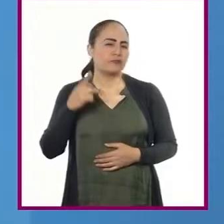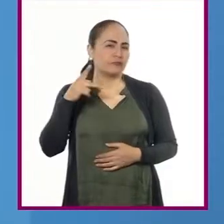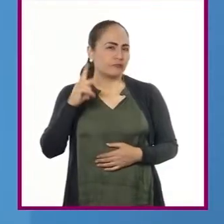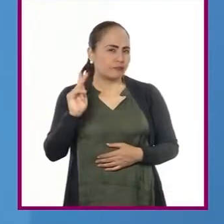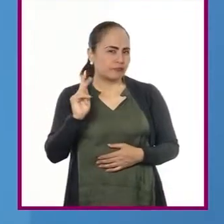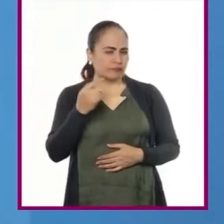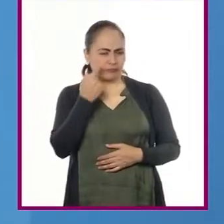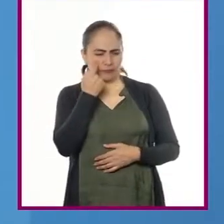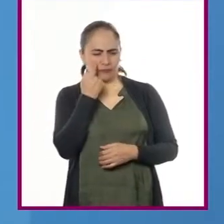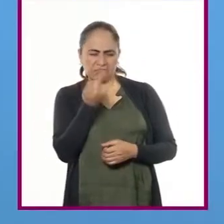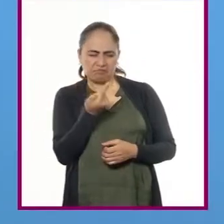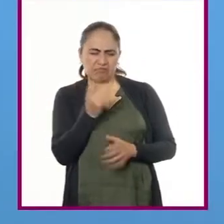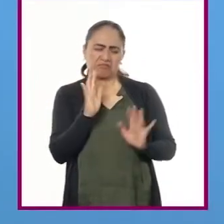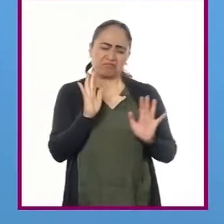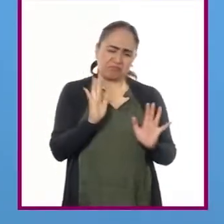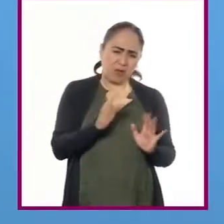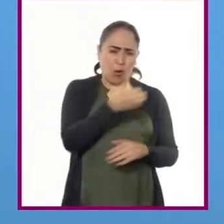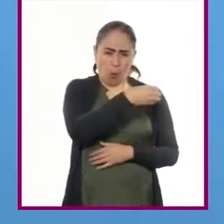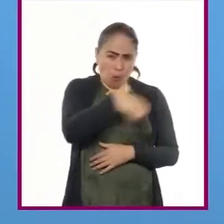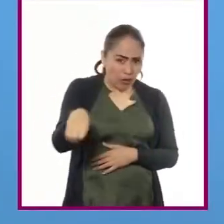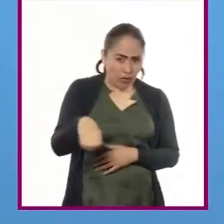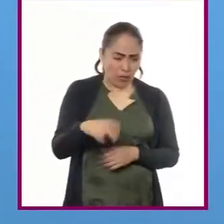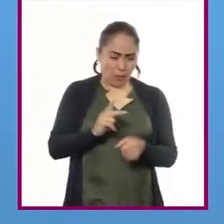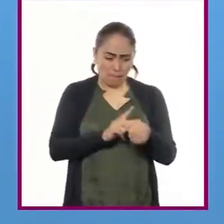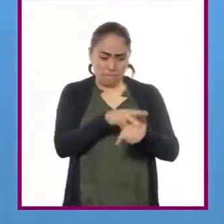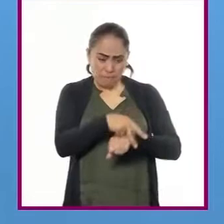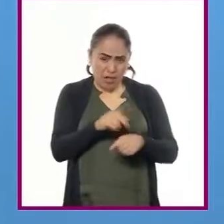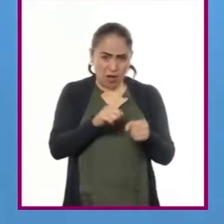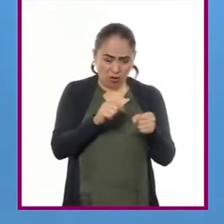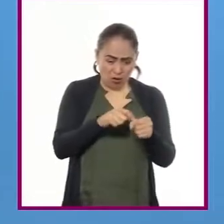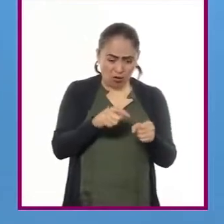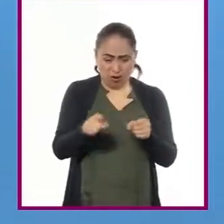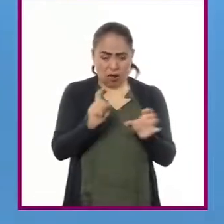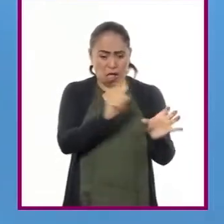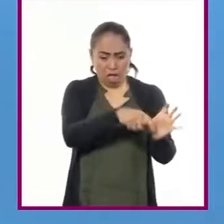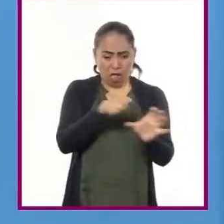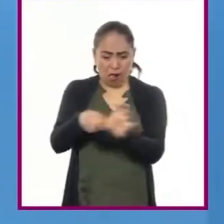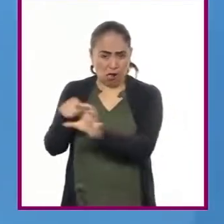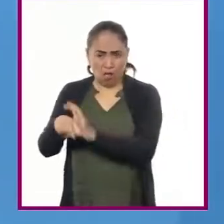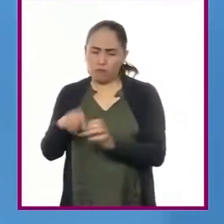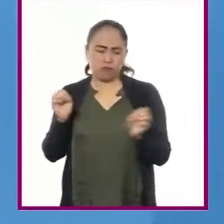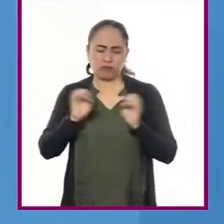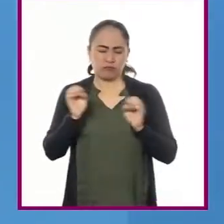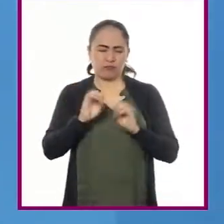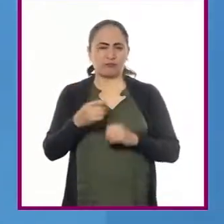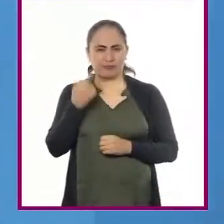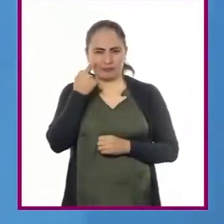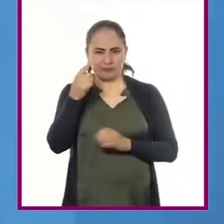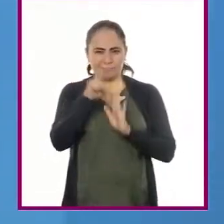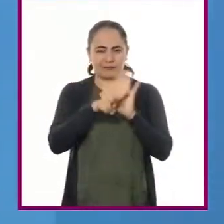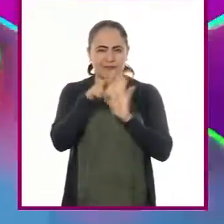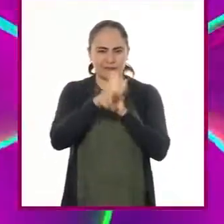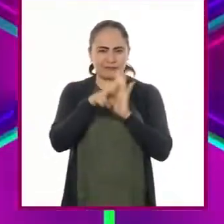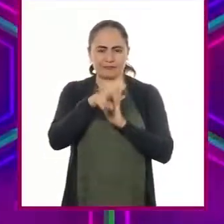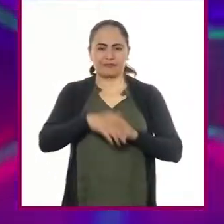era un aspecto flexible. Antes de continuar, les invito a ver y escuchar el siguiente video.